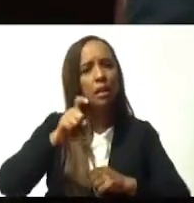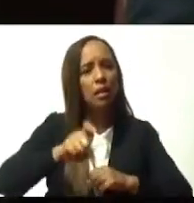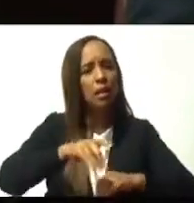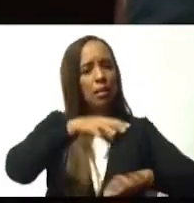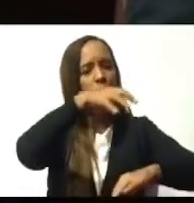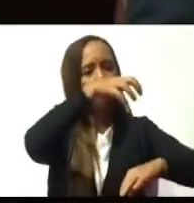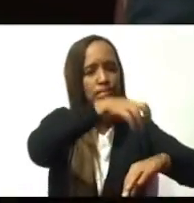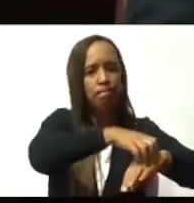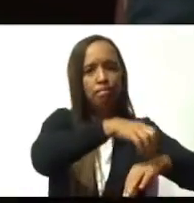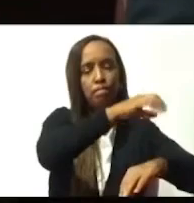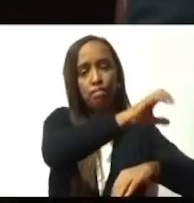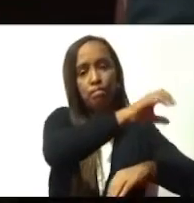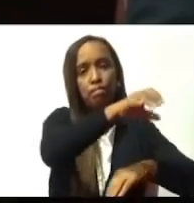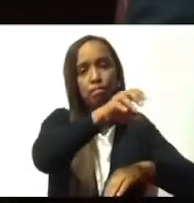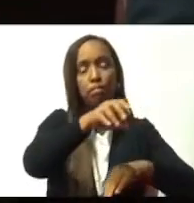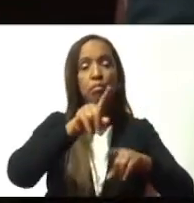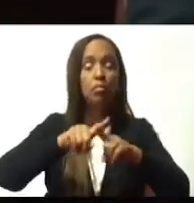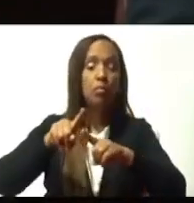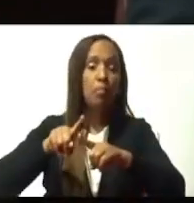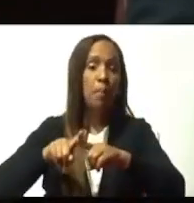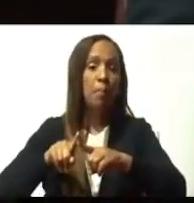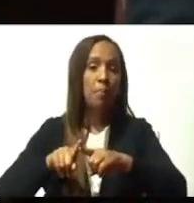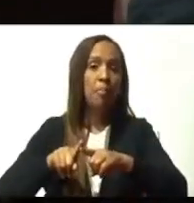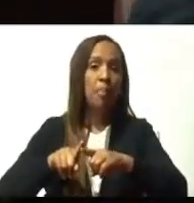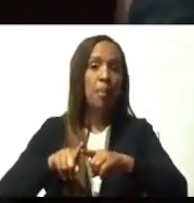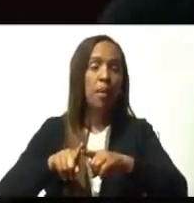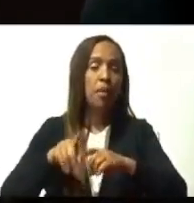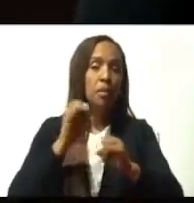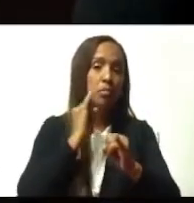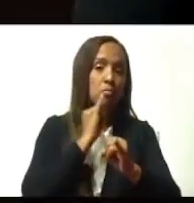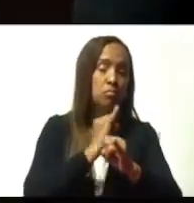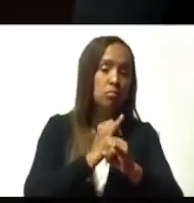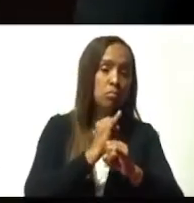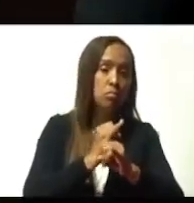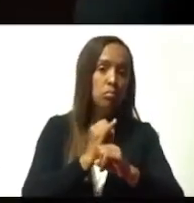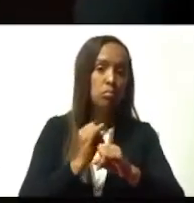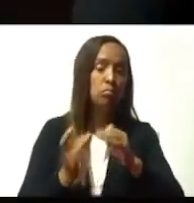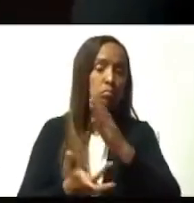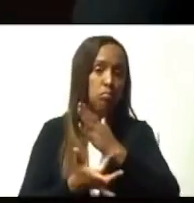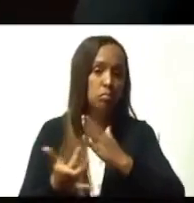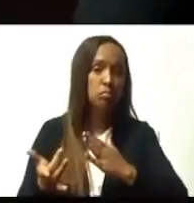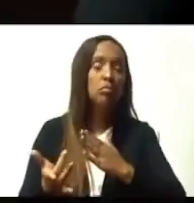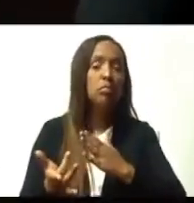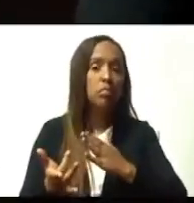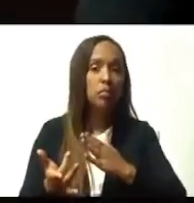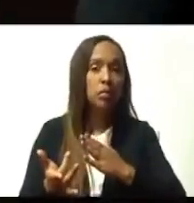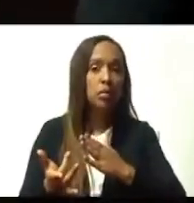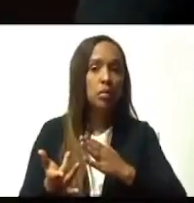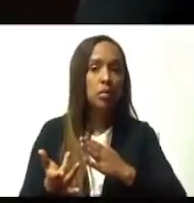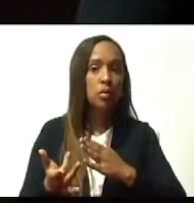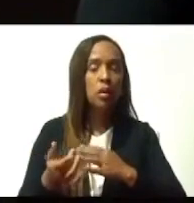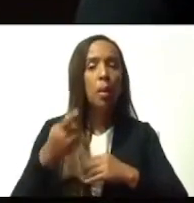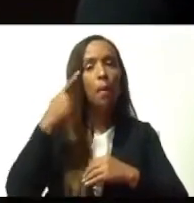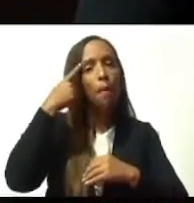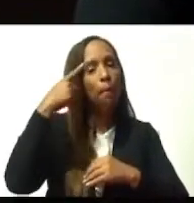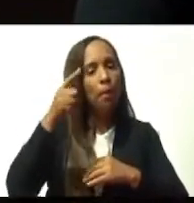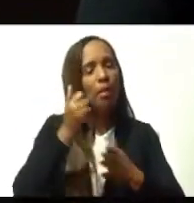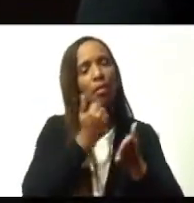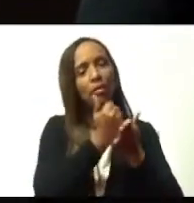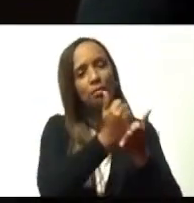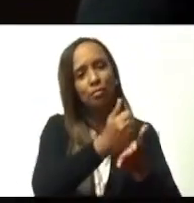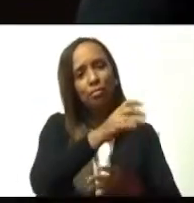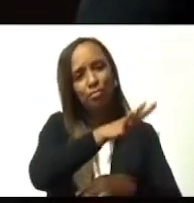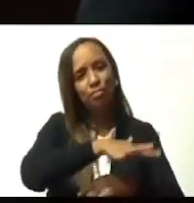comunitarios, tanto en Fantino, La Mata, Cotuí y Cevicos, por lo que creemos que